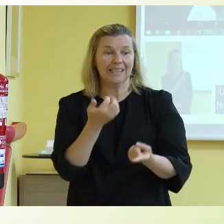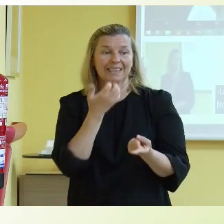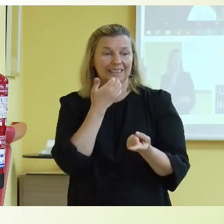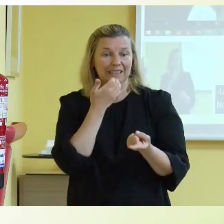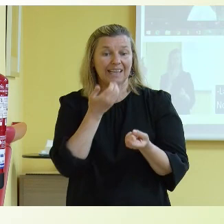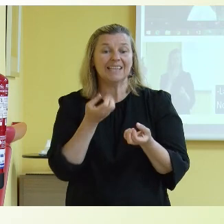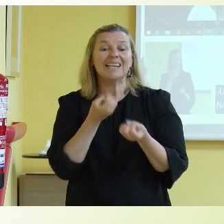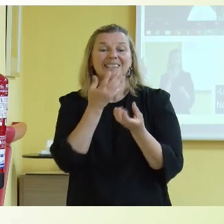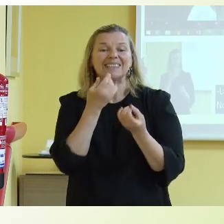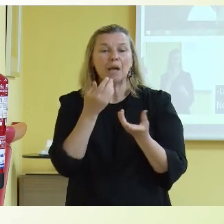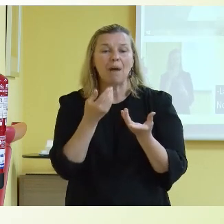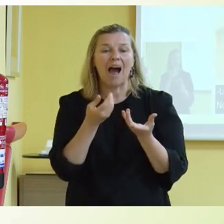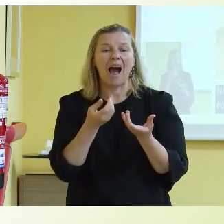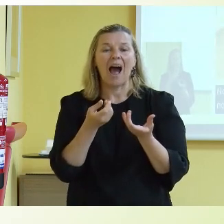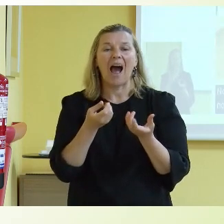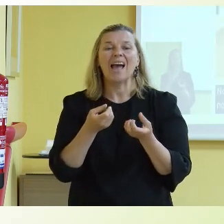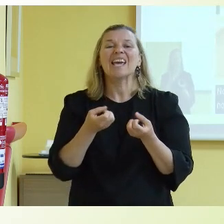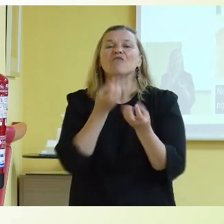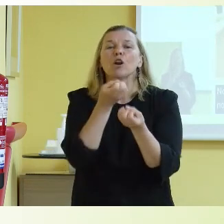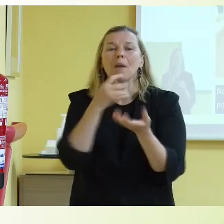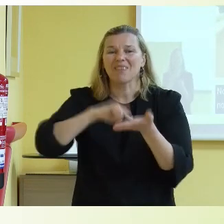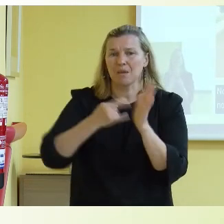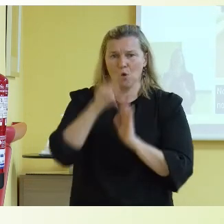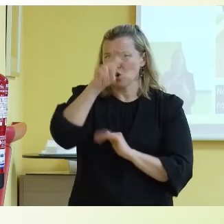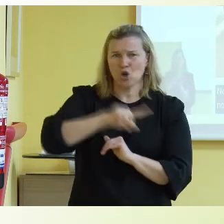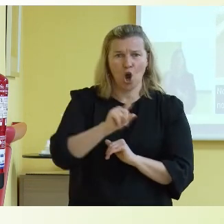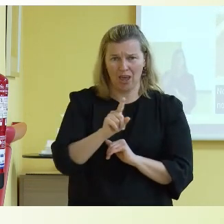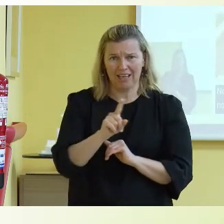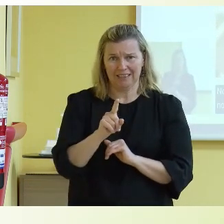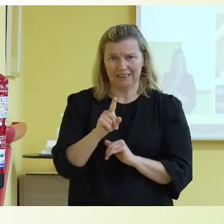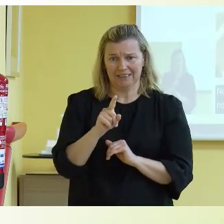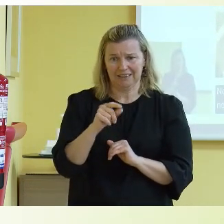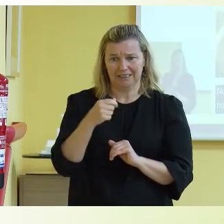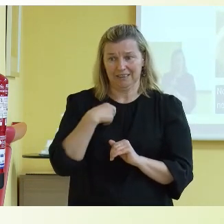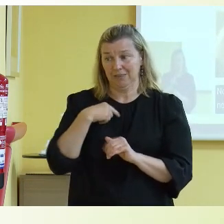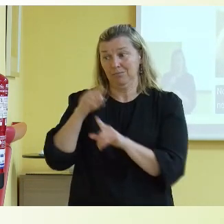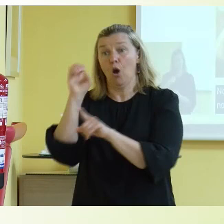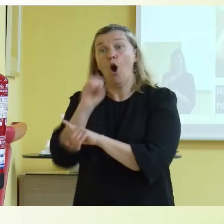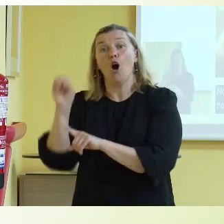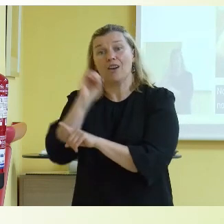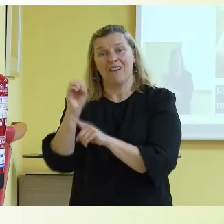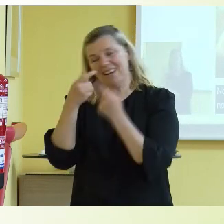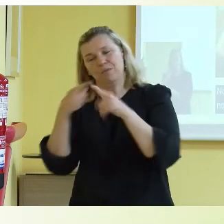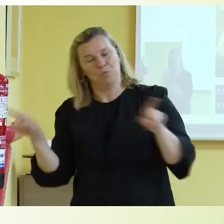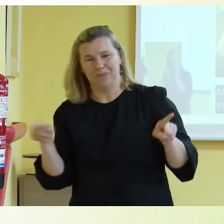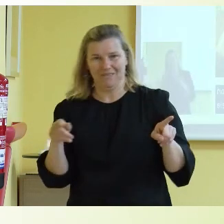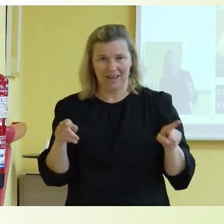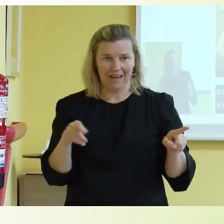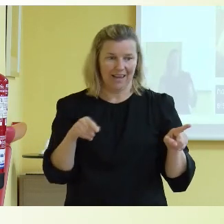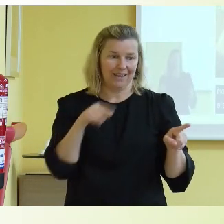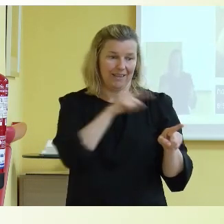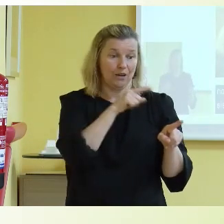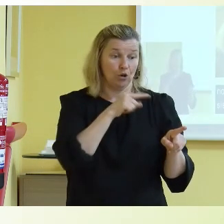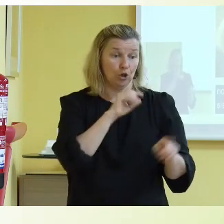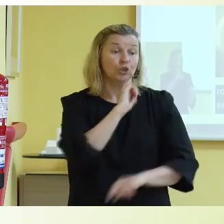Para eso está Orfanet o están otros sistemas. Pero nosotros no tenemos una información abierta porque no nos dedicamos a eso. Básicamente nos dedicamos al registro